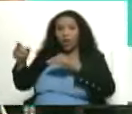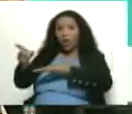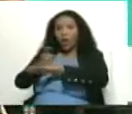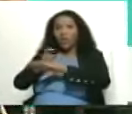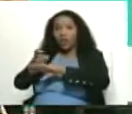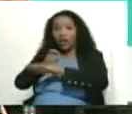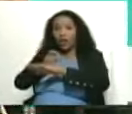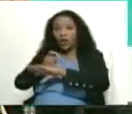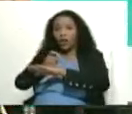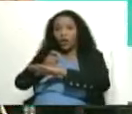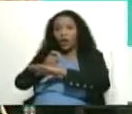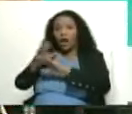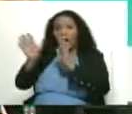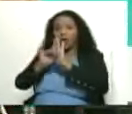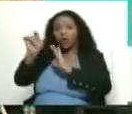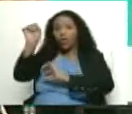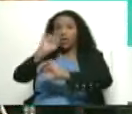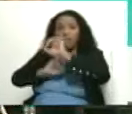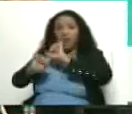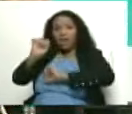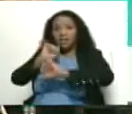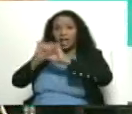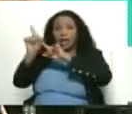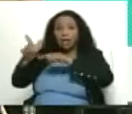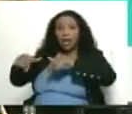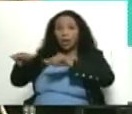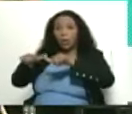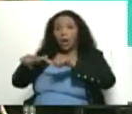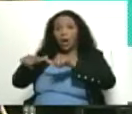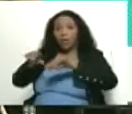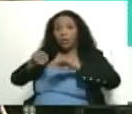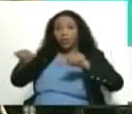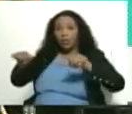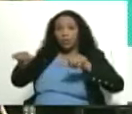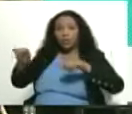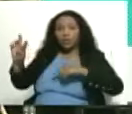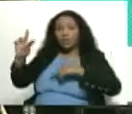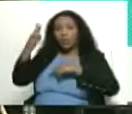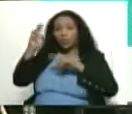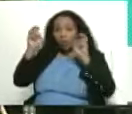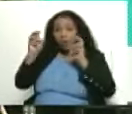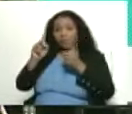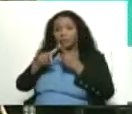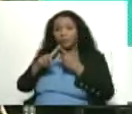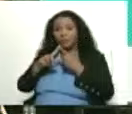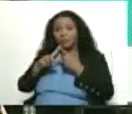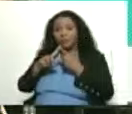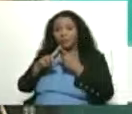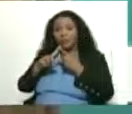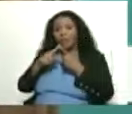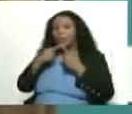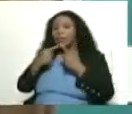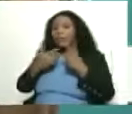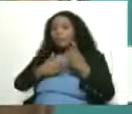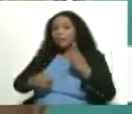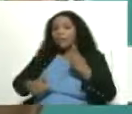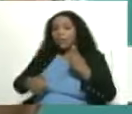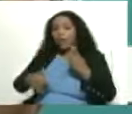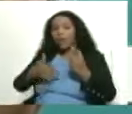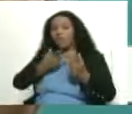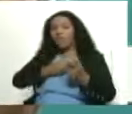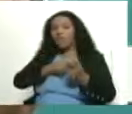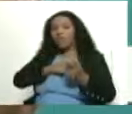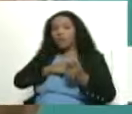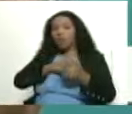las constituciones han defendido ese espacio territorial. El segundo momento, dice el presidente, el fraude, la